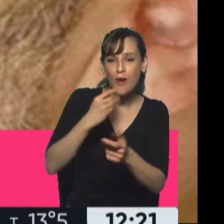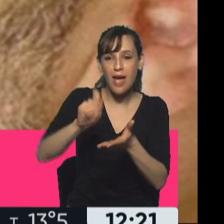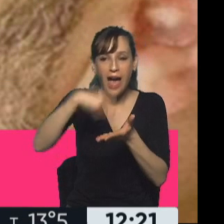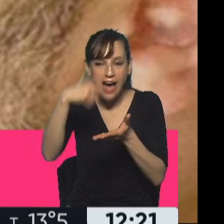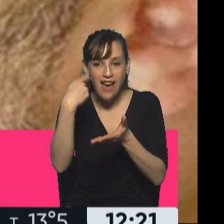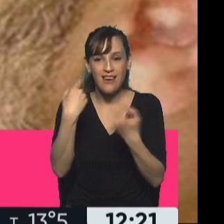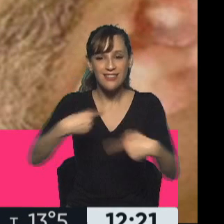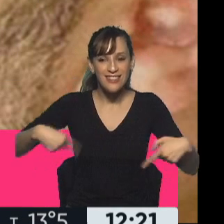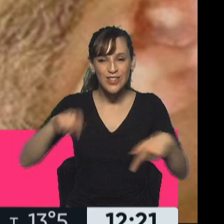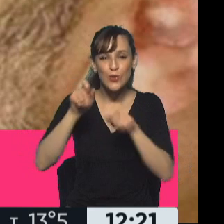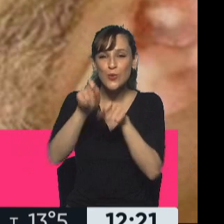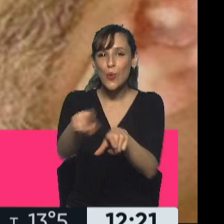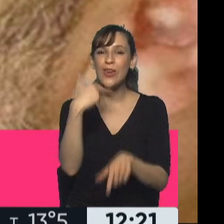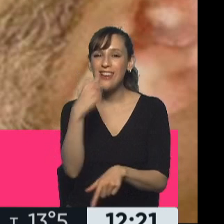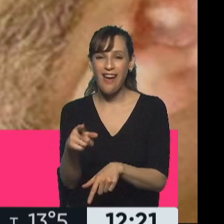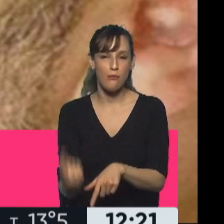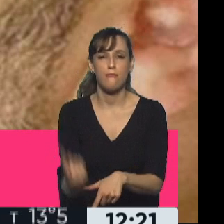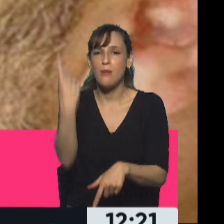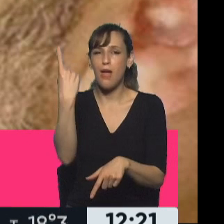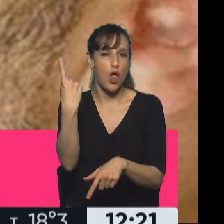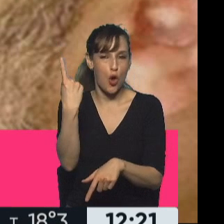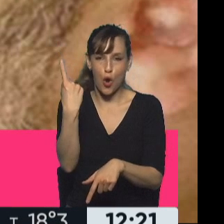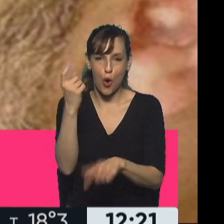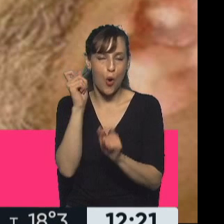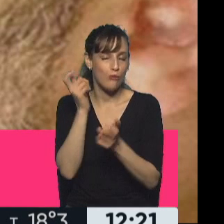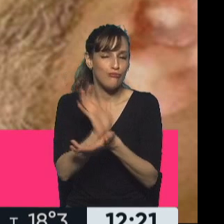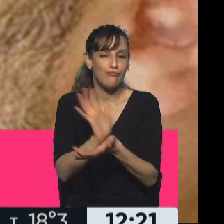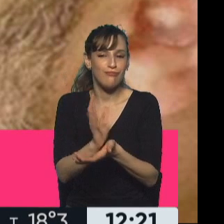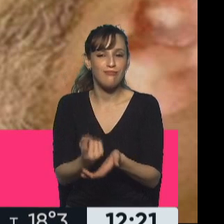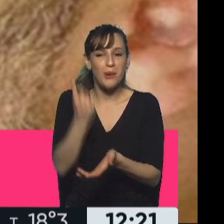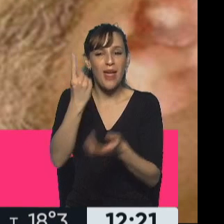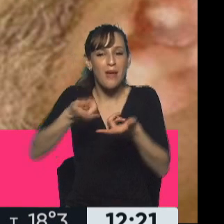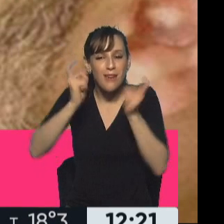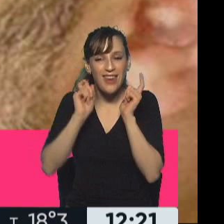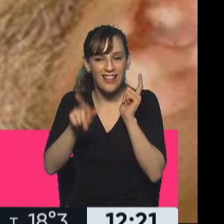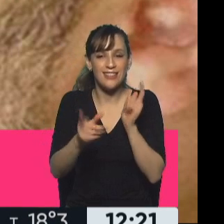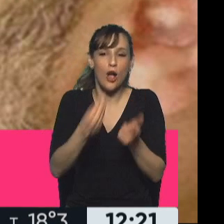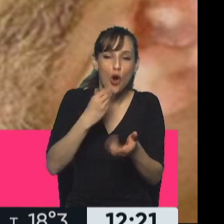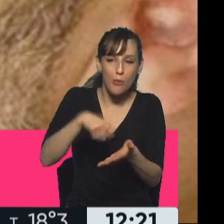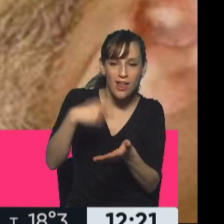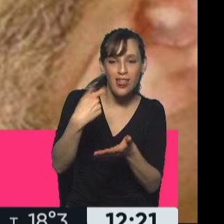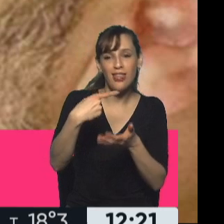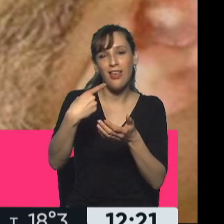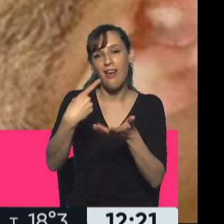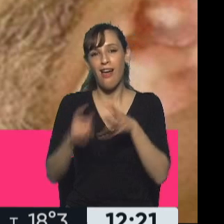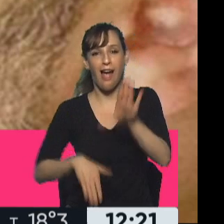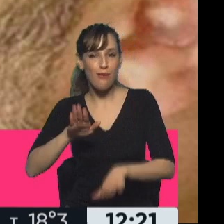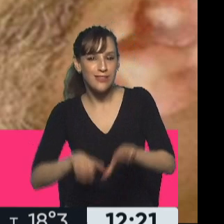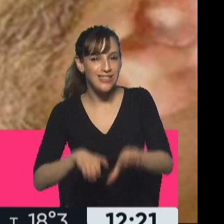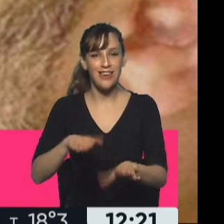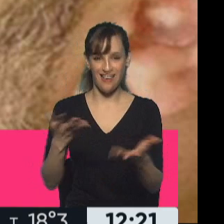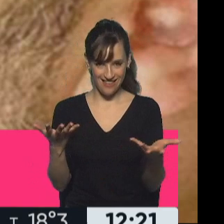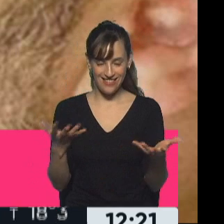lo primero, todo. Todo es lo primero. Así que, nada, me tiene loco de amor. ¿Y qué despertó ella en vos? ¿Qué despierta ella en